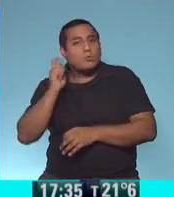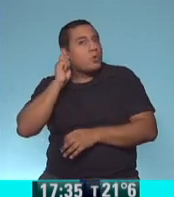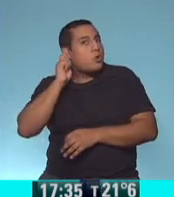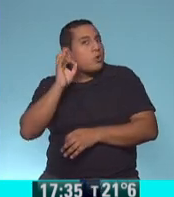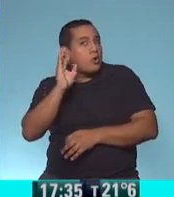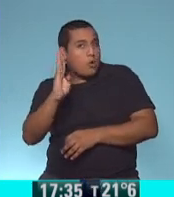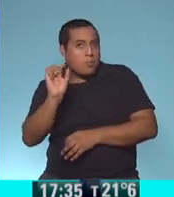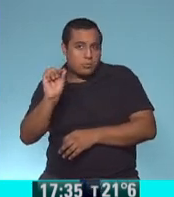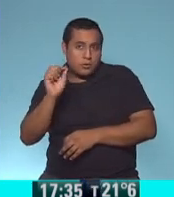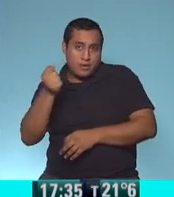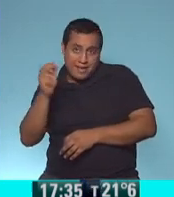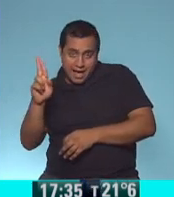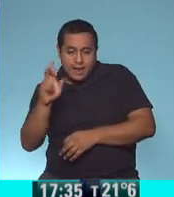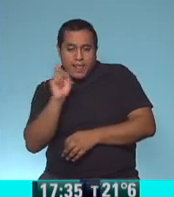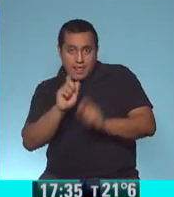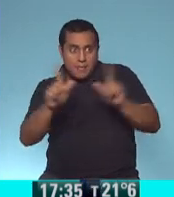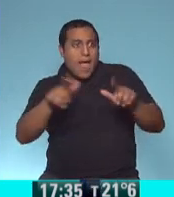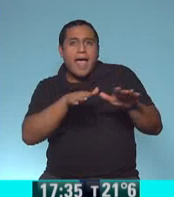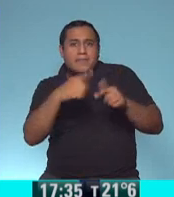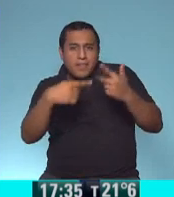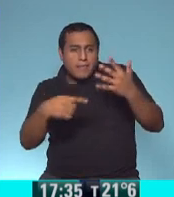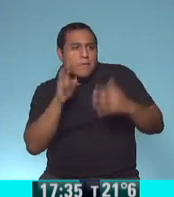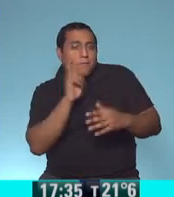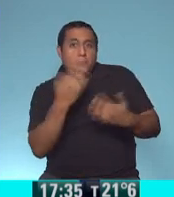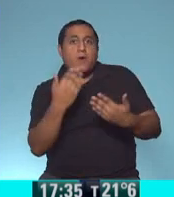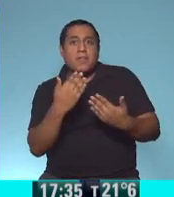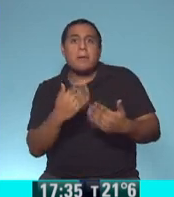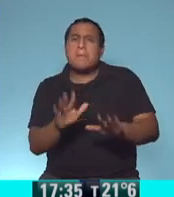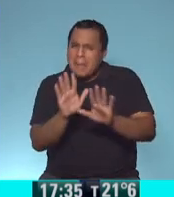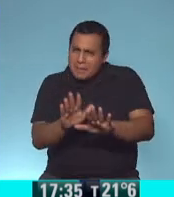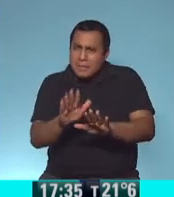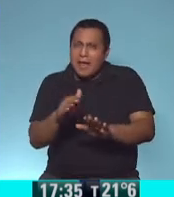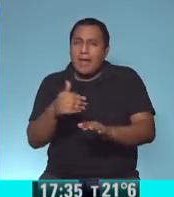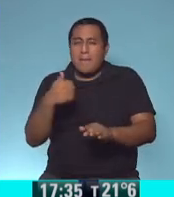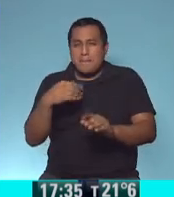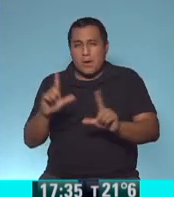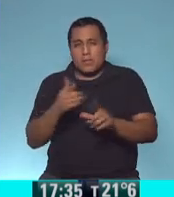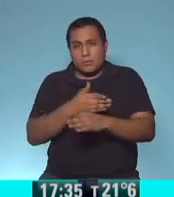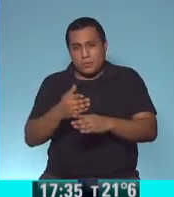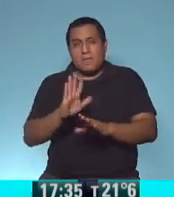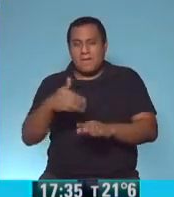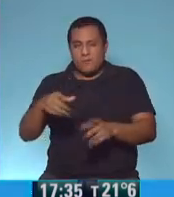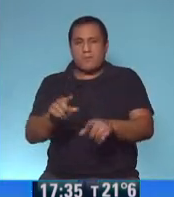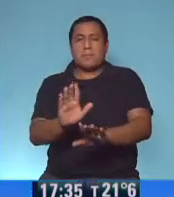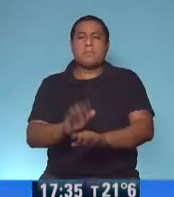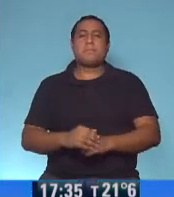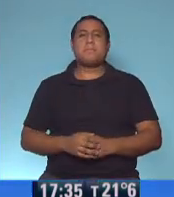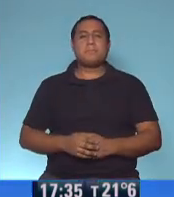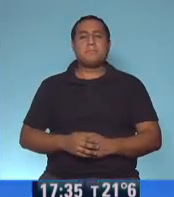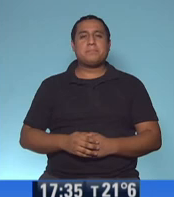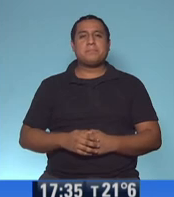www.seguimoseducando.gov.ar y encontrar un montón de actividades. Pero quédense ahí porque seguimos con más programa. Enseguida volvemos.